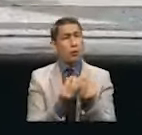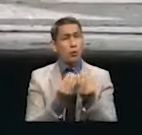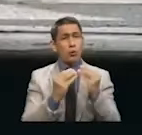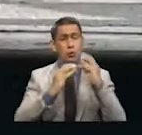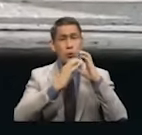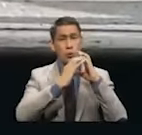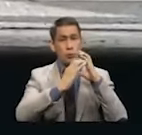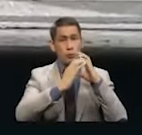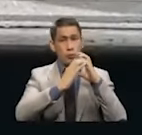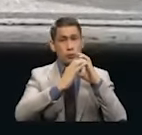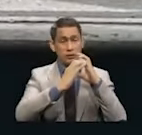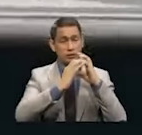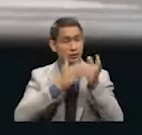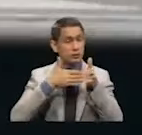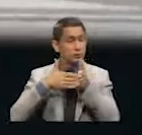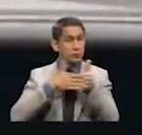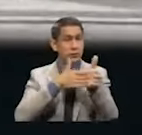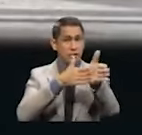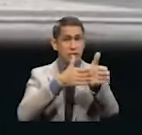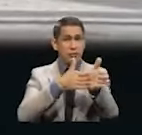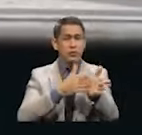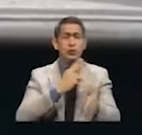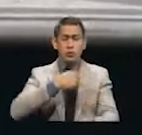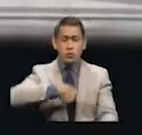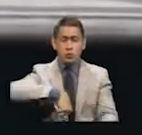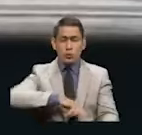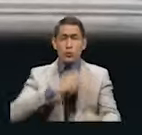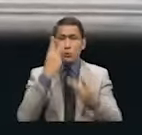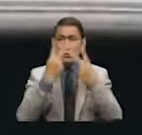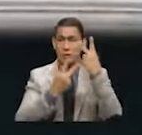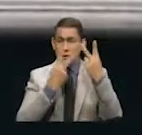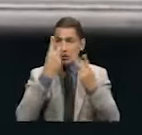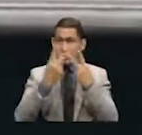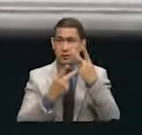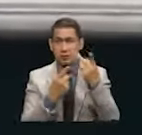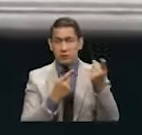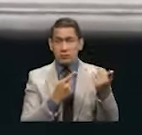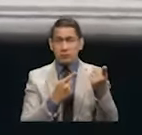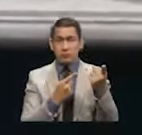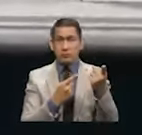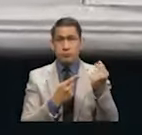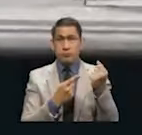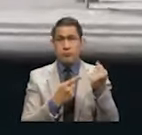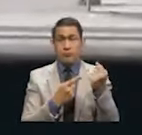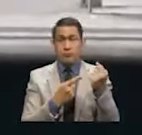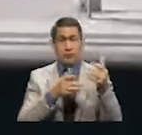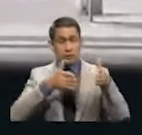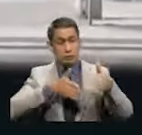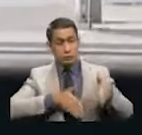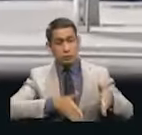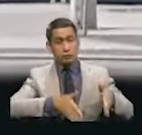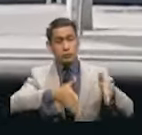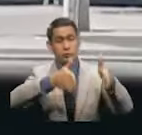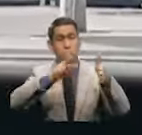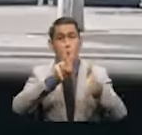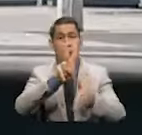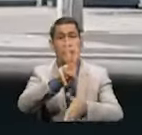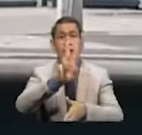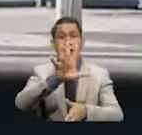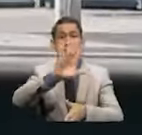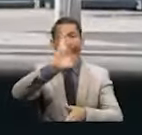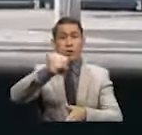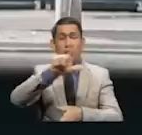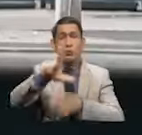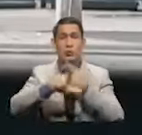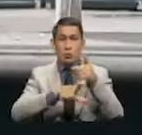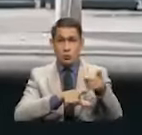de transporte de la Metrovía. Hicimos un recorrido, también estuvimos acá en la troncal que está en la avenida 25 de Julio y